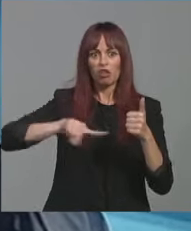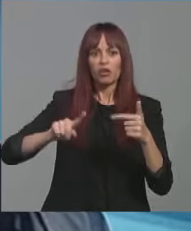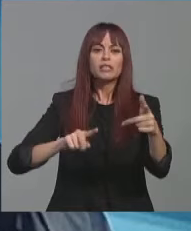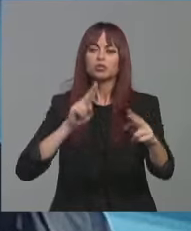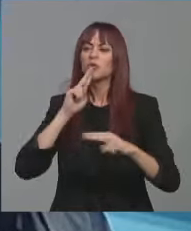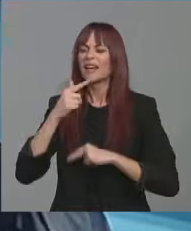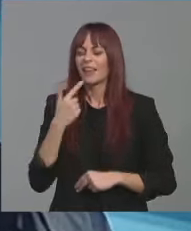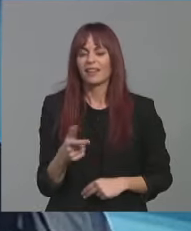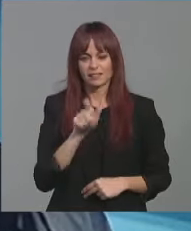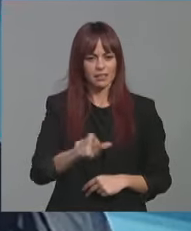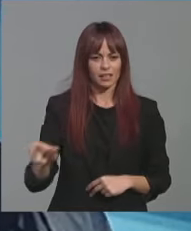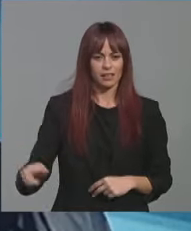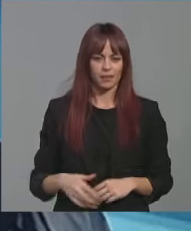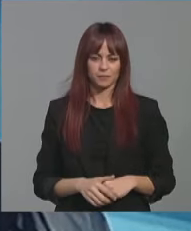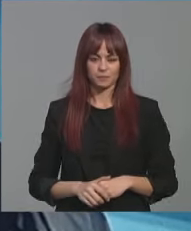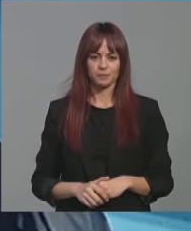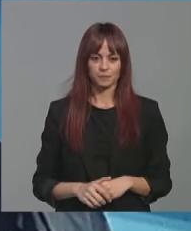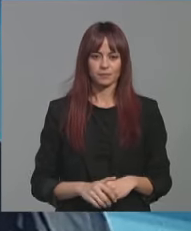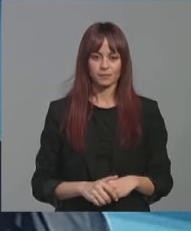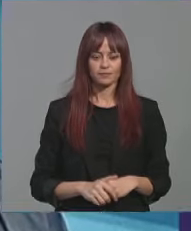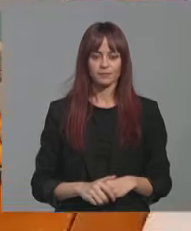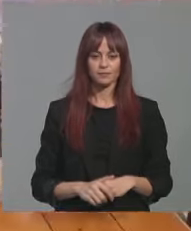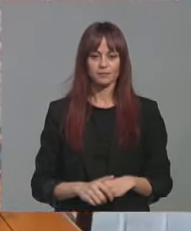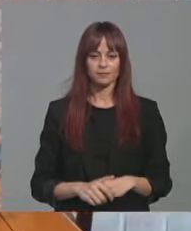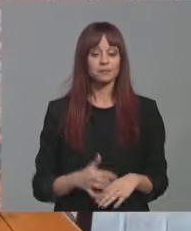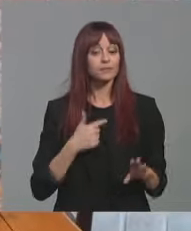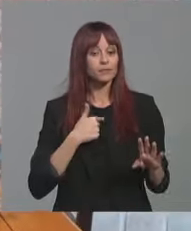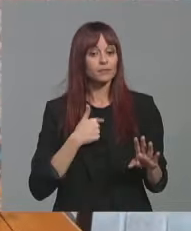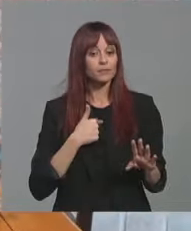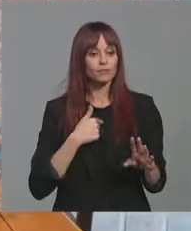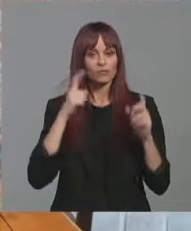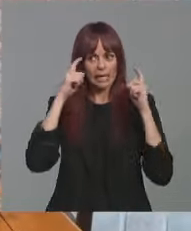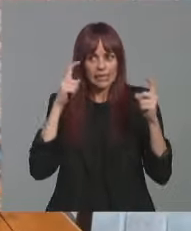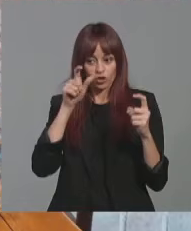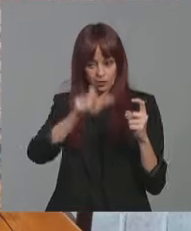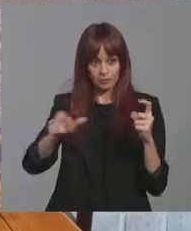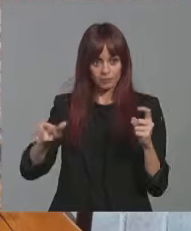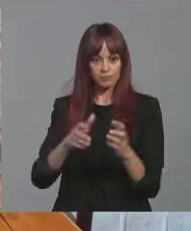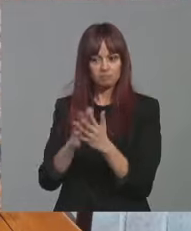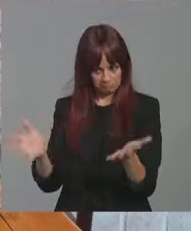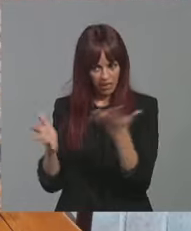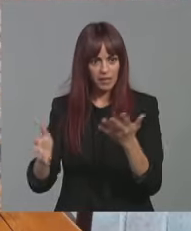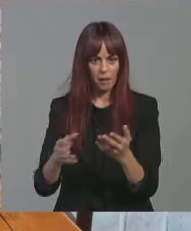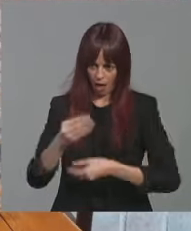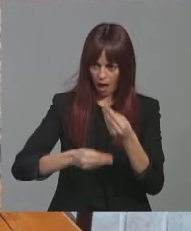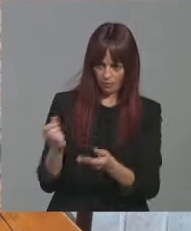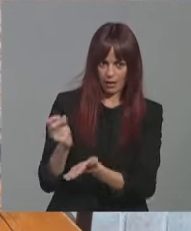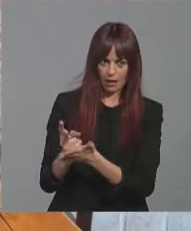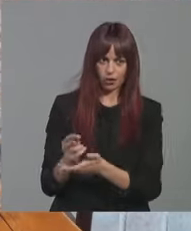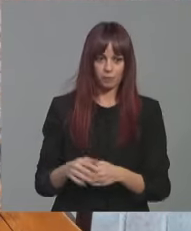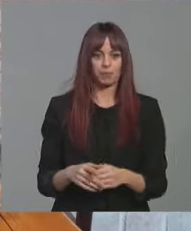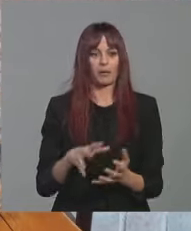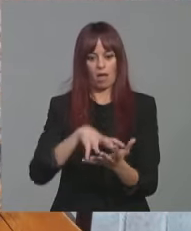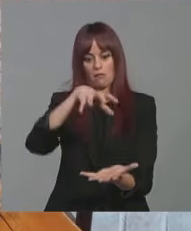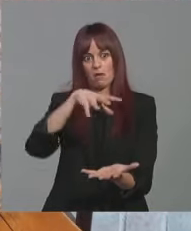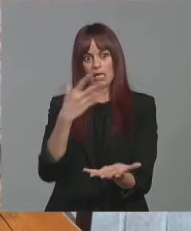dirías m Yo sobre todo intento animar a la gente de que haga este tipo de retos no estas cantidades